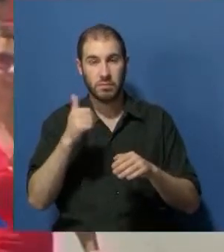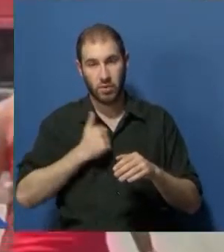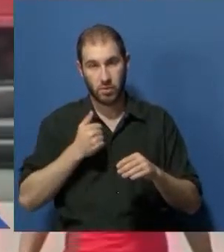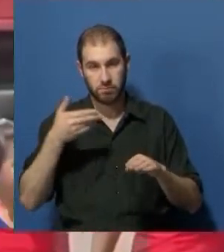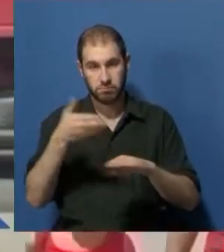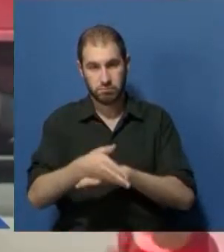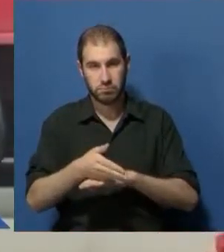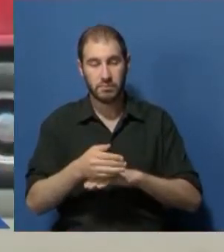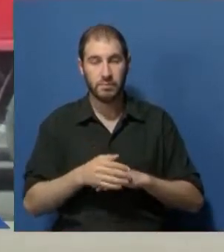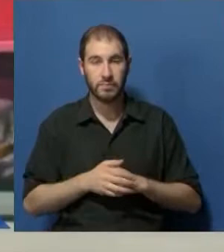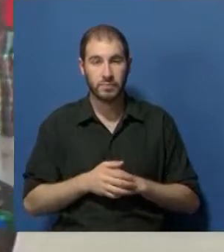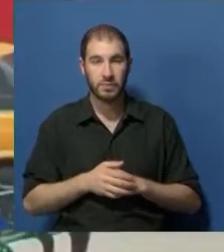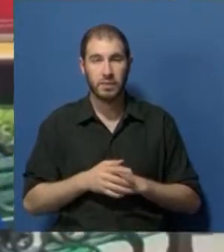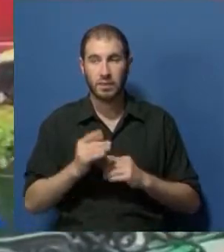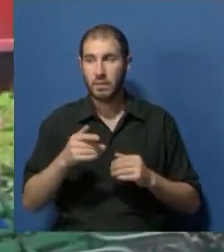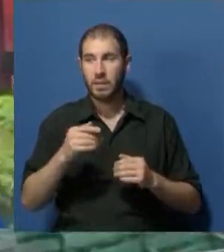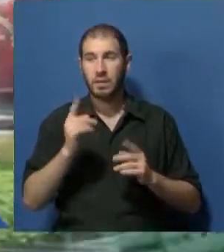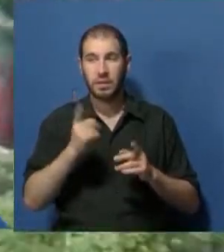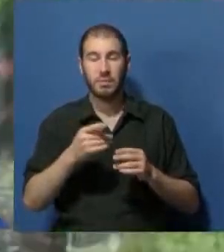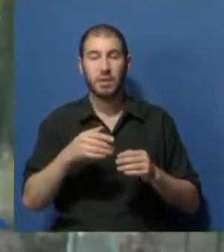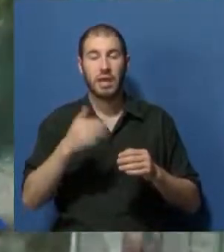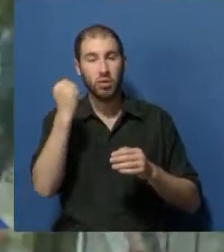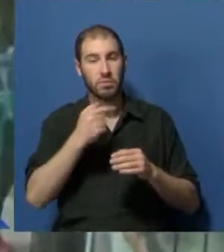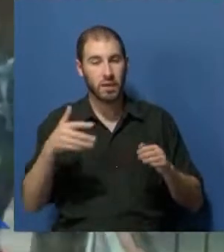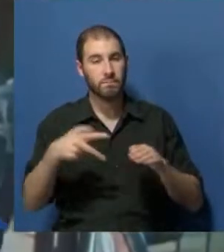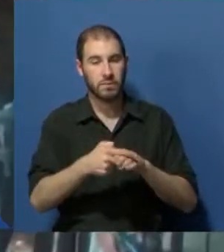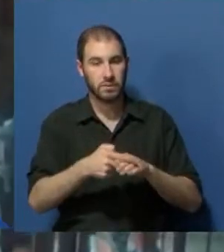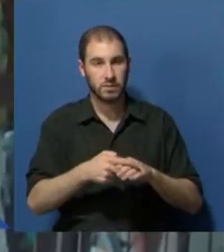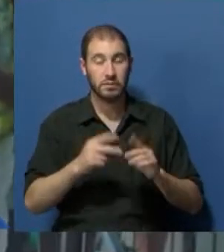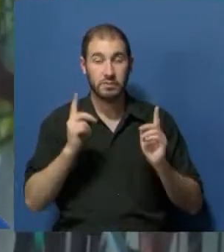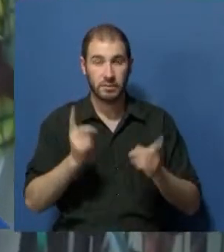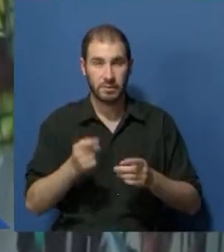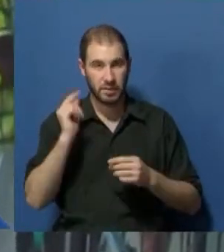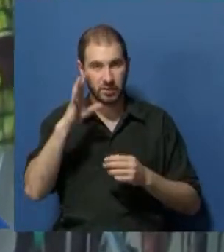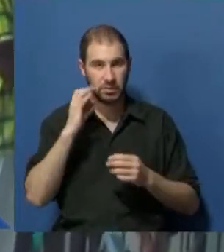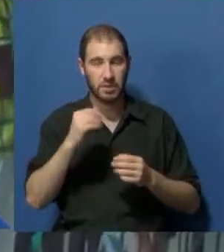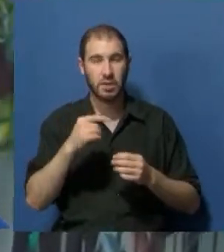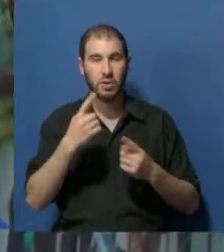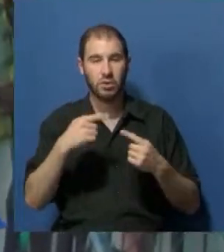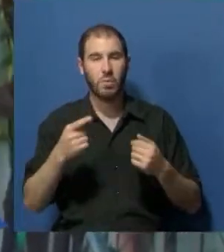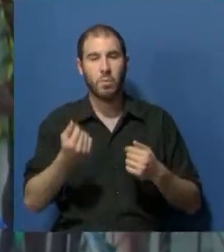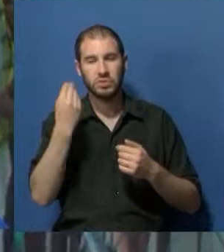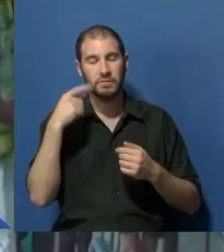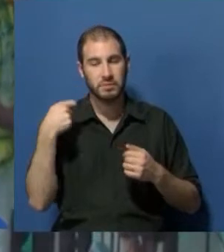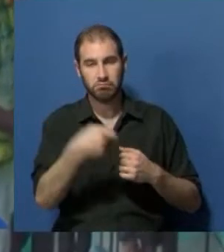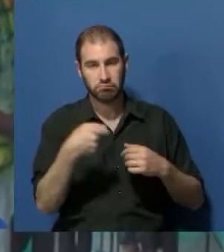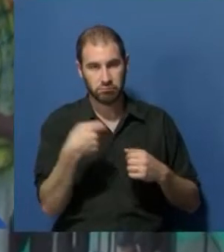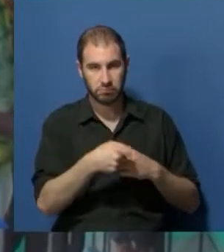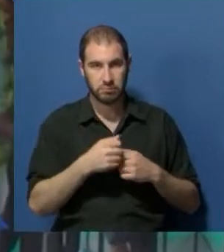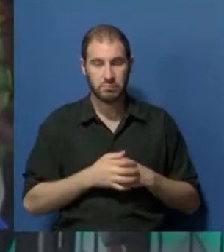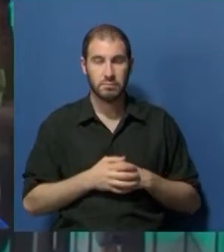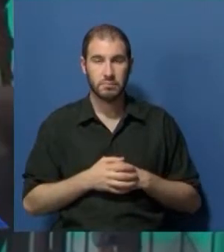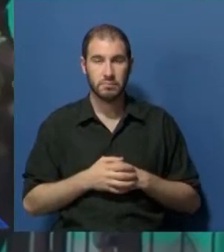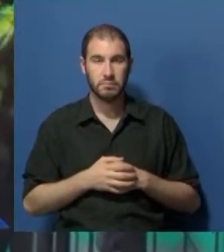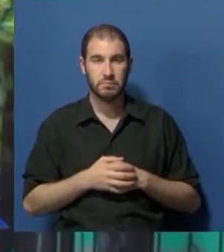también con bloqueos económicos, pero también recuerden que tuvo muchos intentos de asesinato. Fidel,